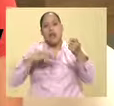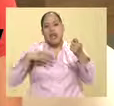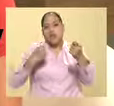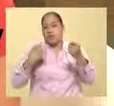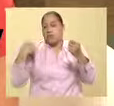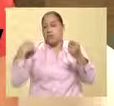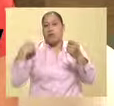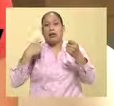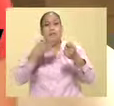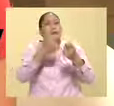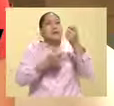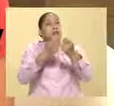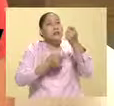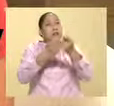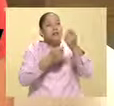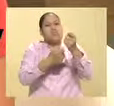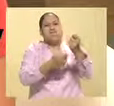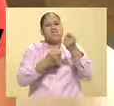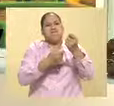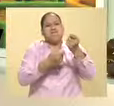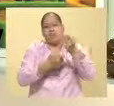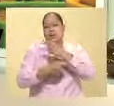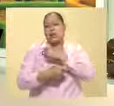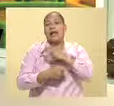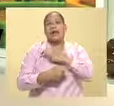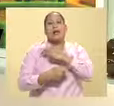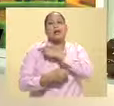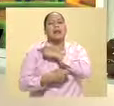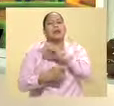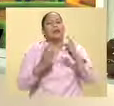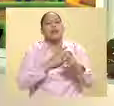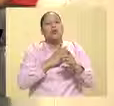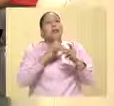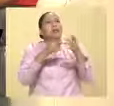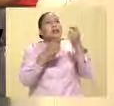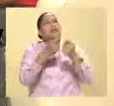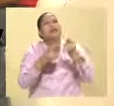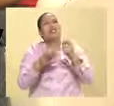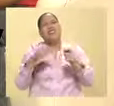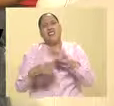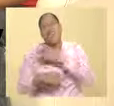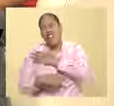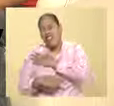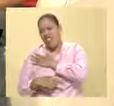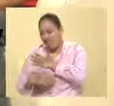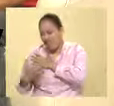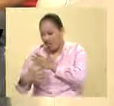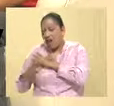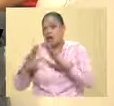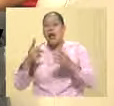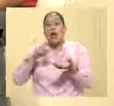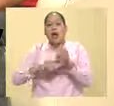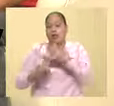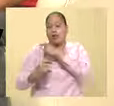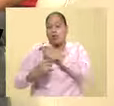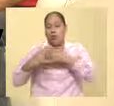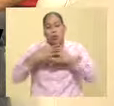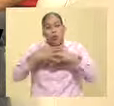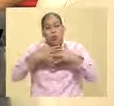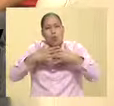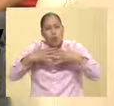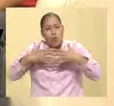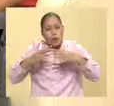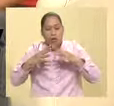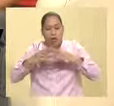hay nada más se lastimó pero cinco mil millas después en solitario pues ya se está desgarrado el hombro y ya en lima